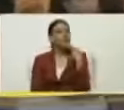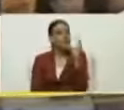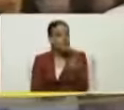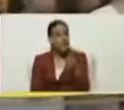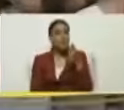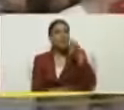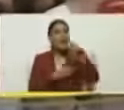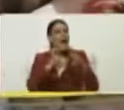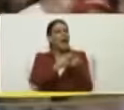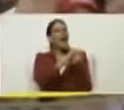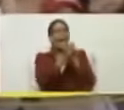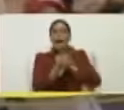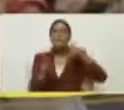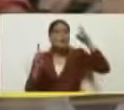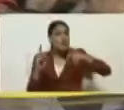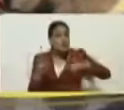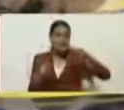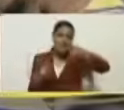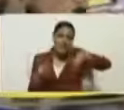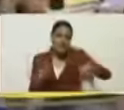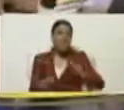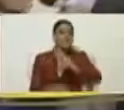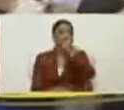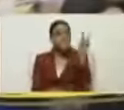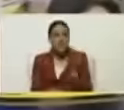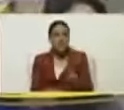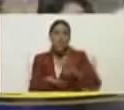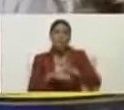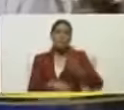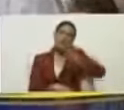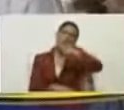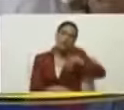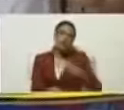los cambios que tenga que hacer desde su gabinete, porque